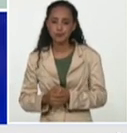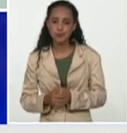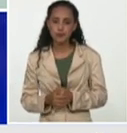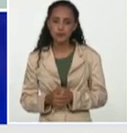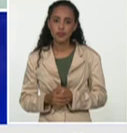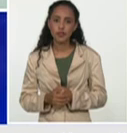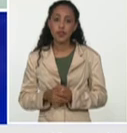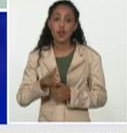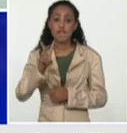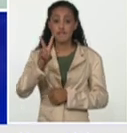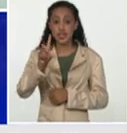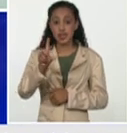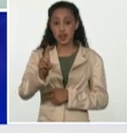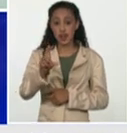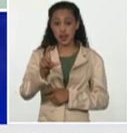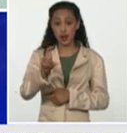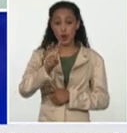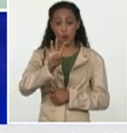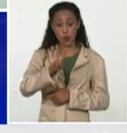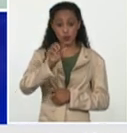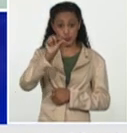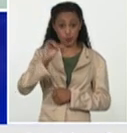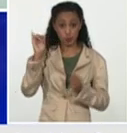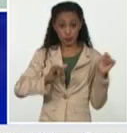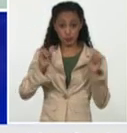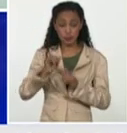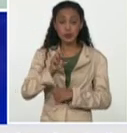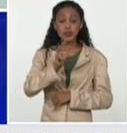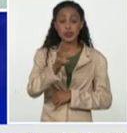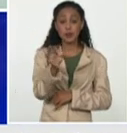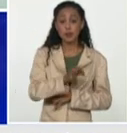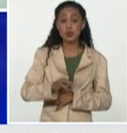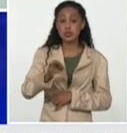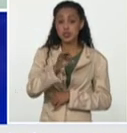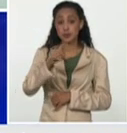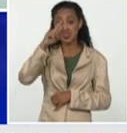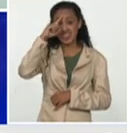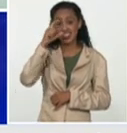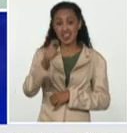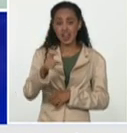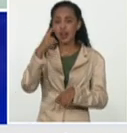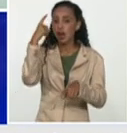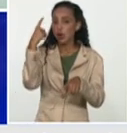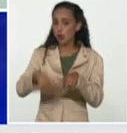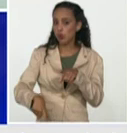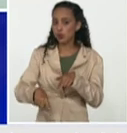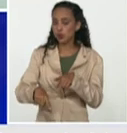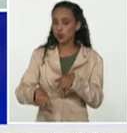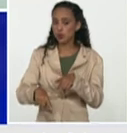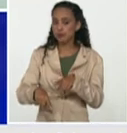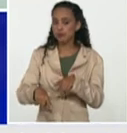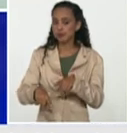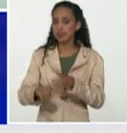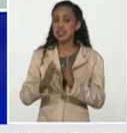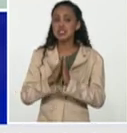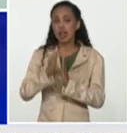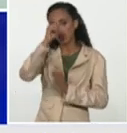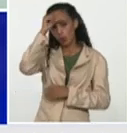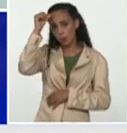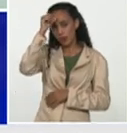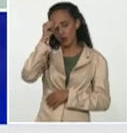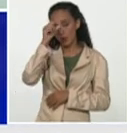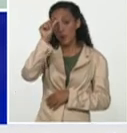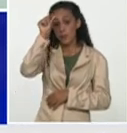4 casos, 3 en el municipio Santa Clara y 1 en Santo Domingo, viajeros cubanos procedentes de